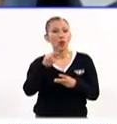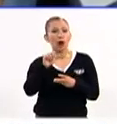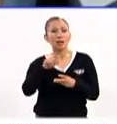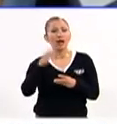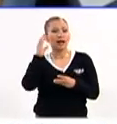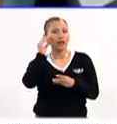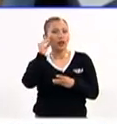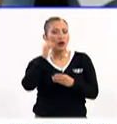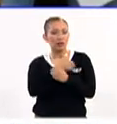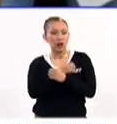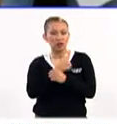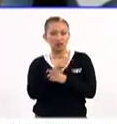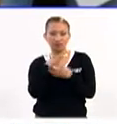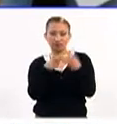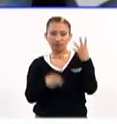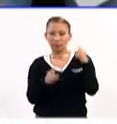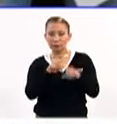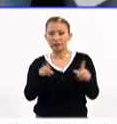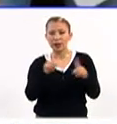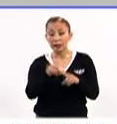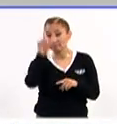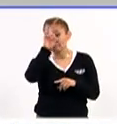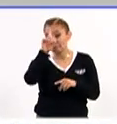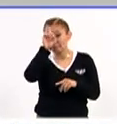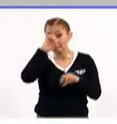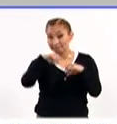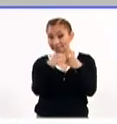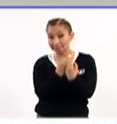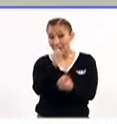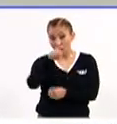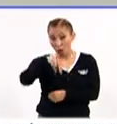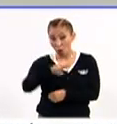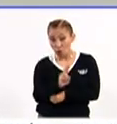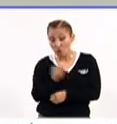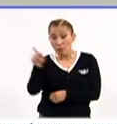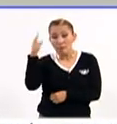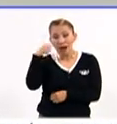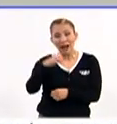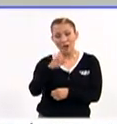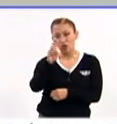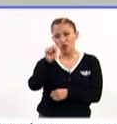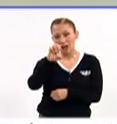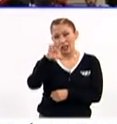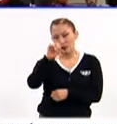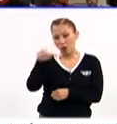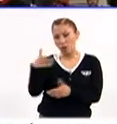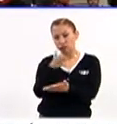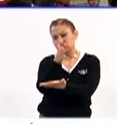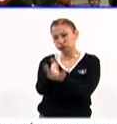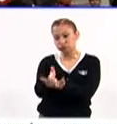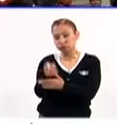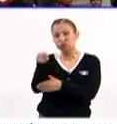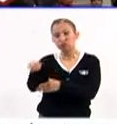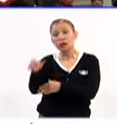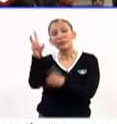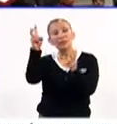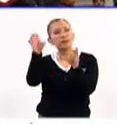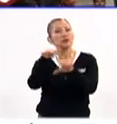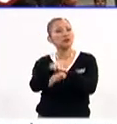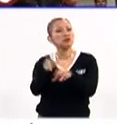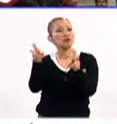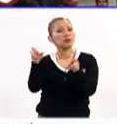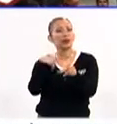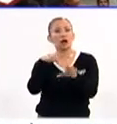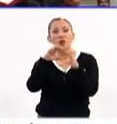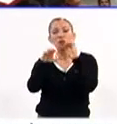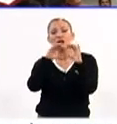Radio Educación, entre otros. Asesor en la Organización de las Naciones Unidas para la Educación, la Ciencia y la Cultura en temas